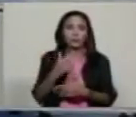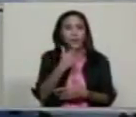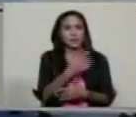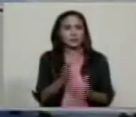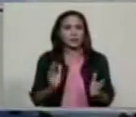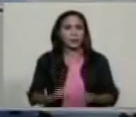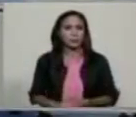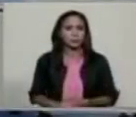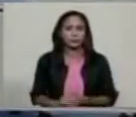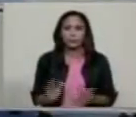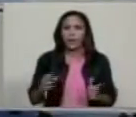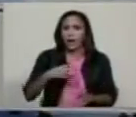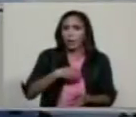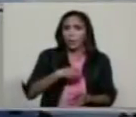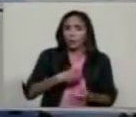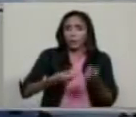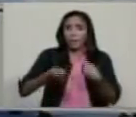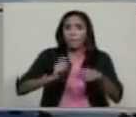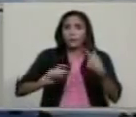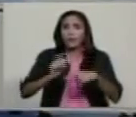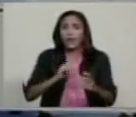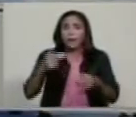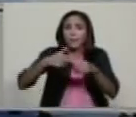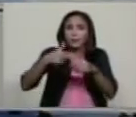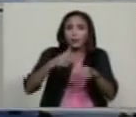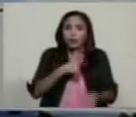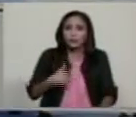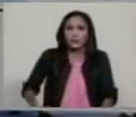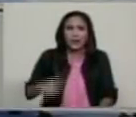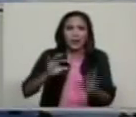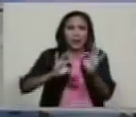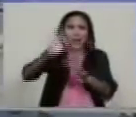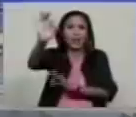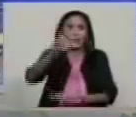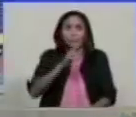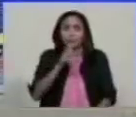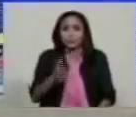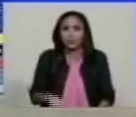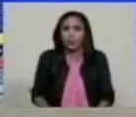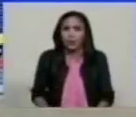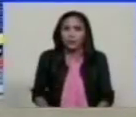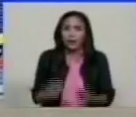que no se podía vender petróleo a China. Era muy lejos.